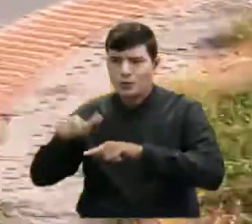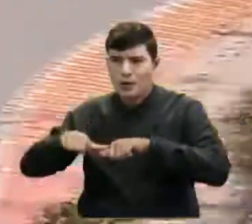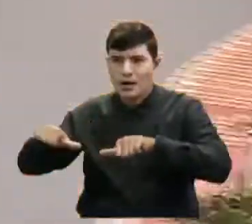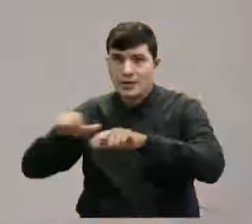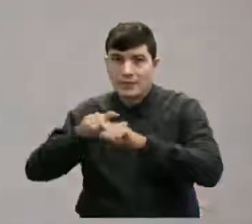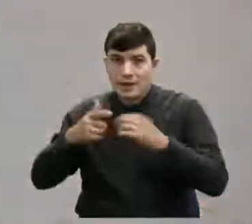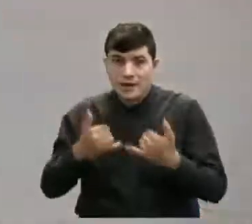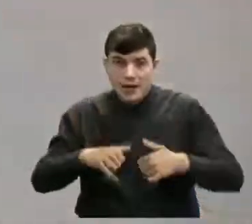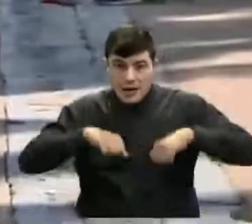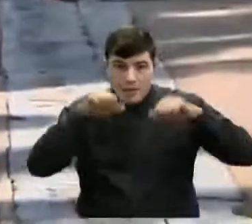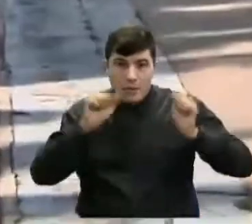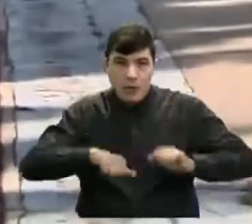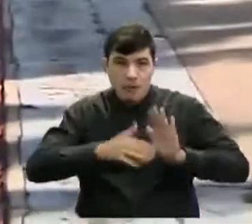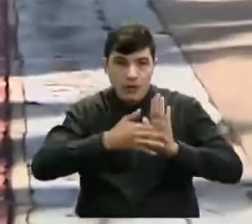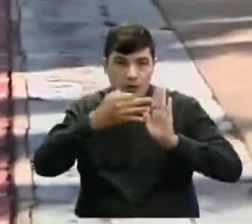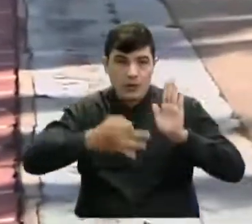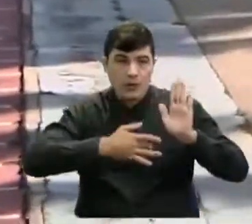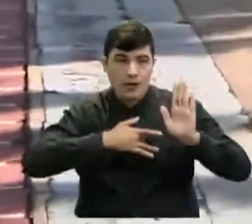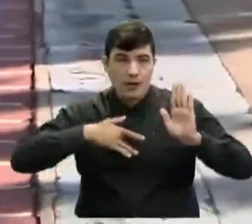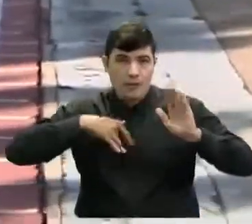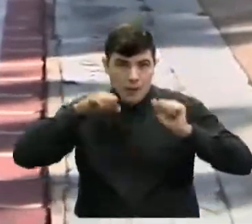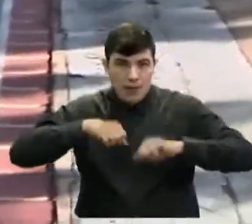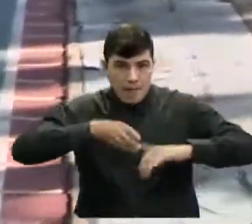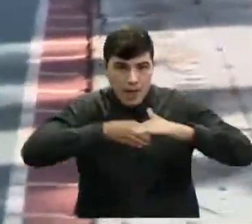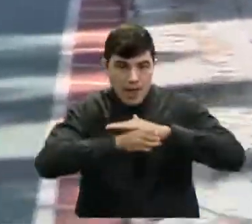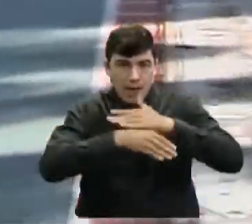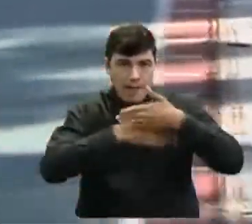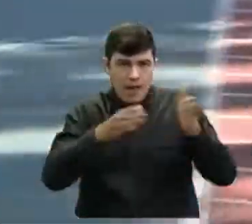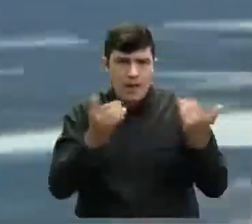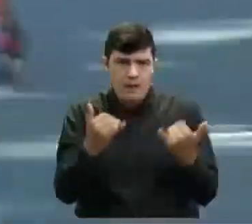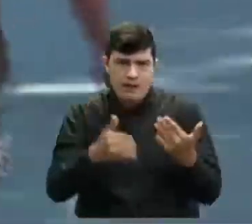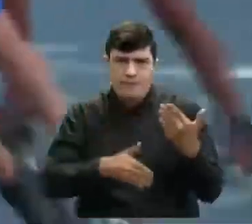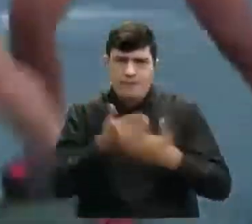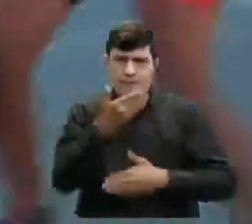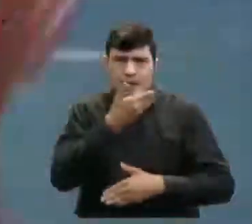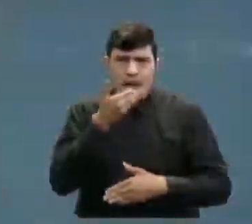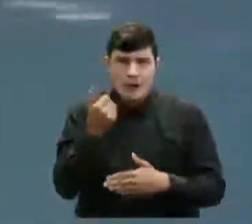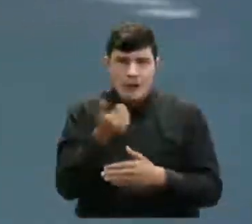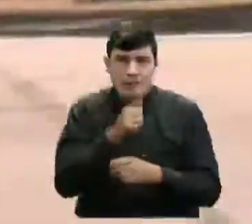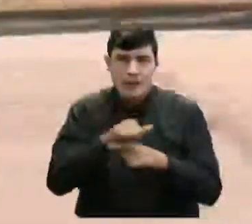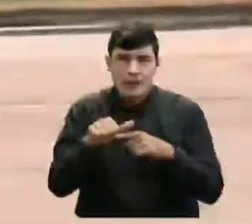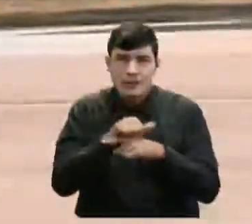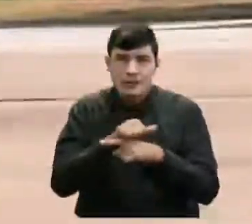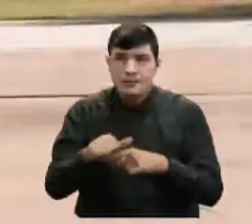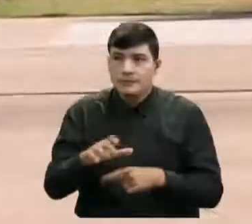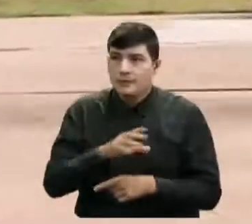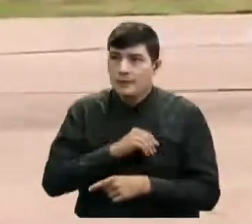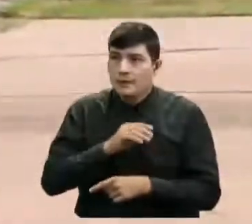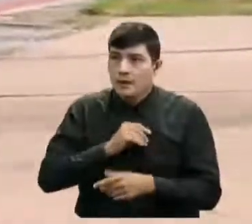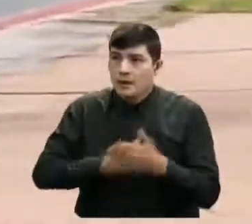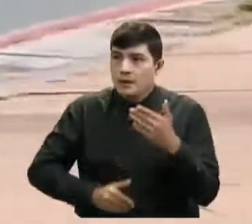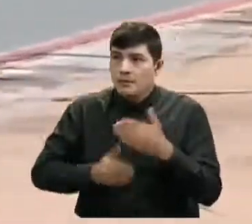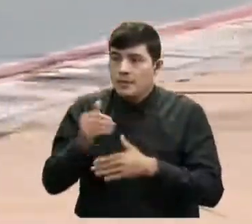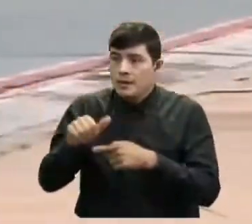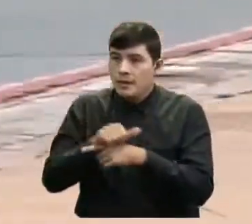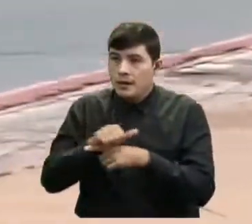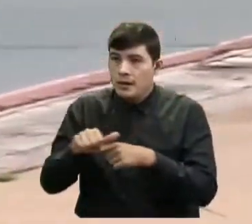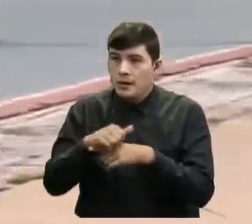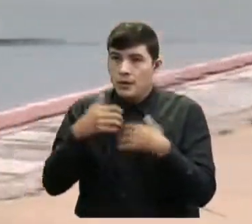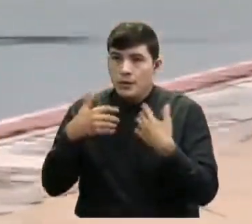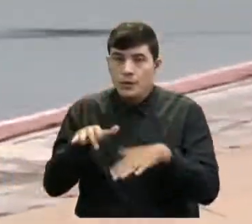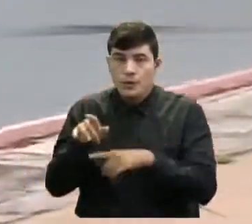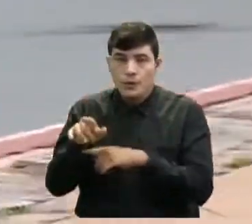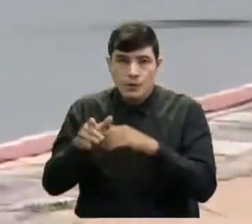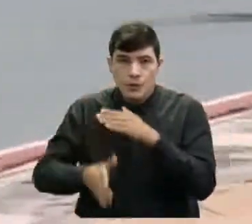con la aprobación de la apertura del escenario pueden optimizar sus prácticas muy contentos de poder regresar otras a la pista para